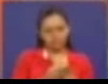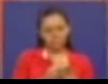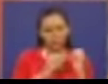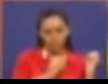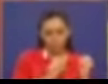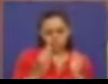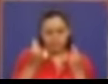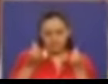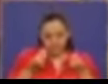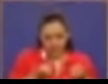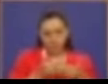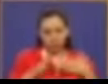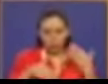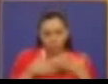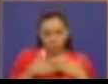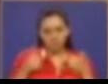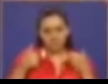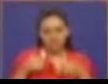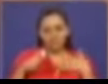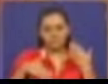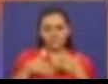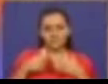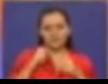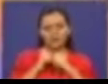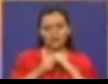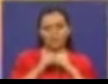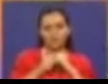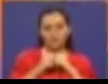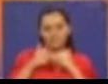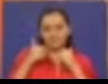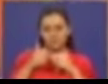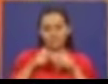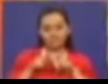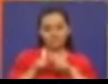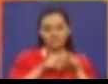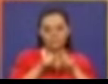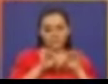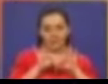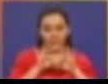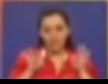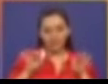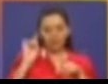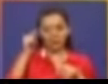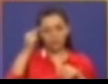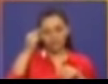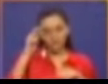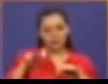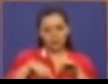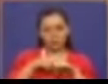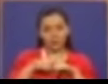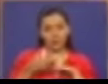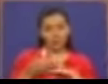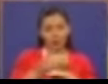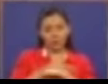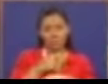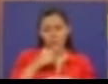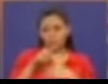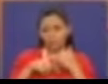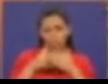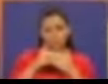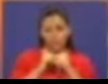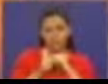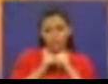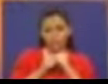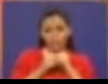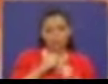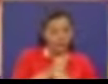con recursos sistemáticos para nuestros deportistas de alto rendimiento, con becas del Gobierno Nacional. Antes se comían la camisa, tenían